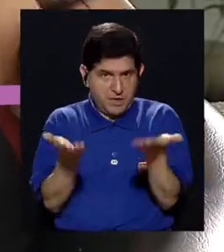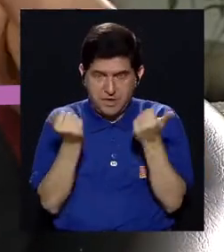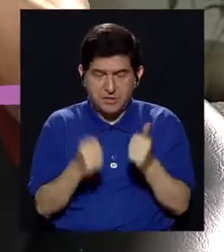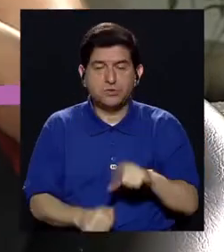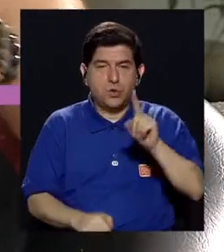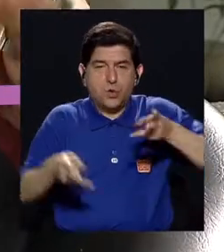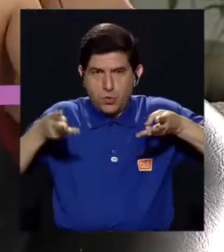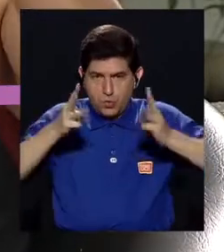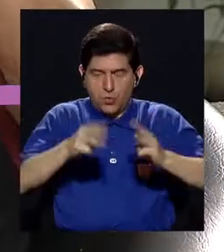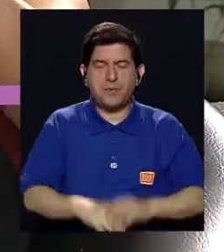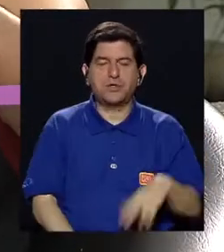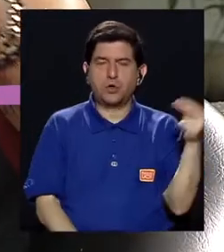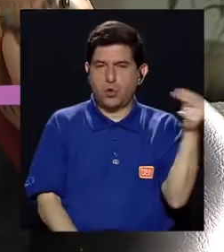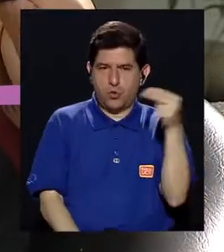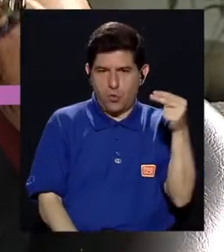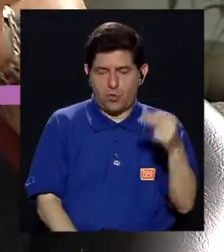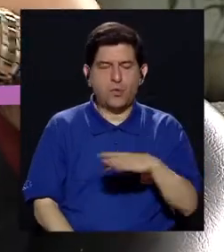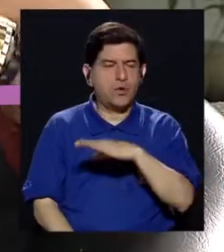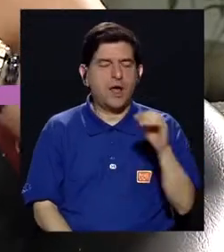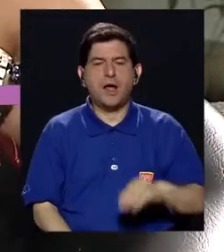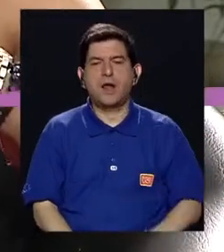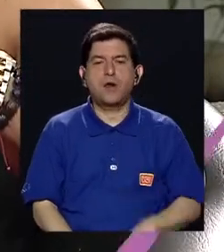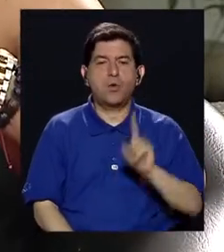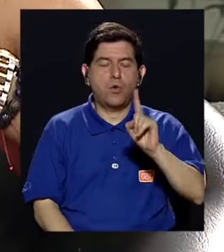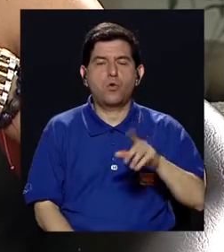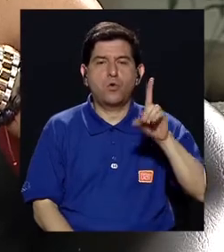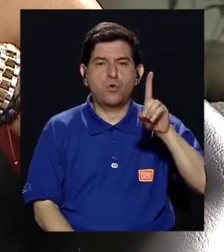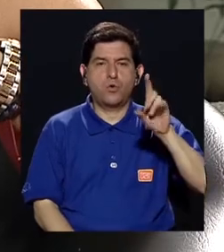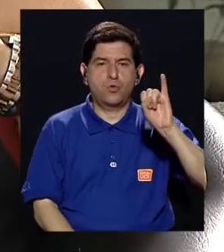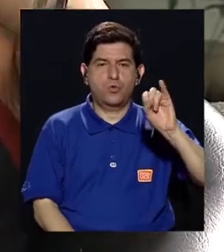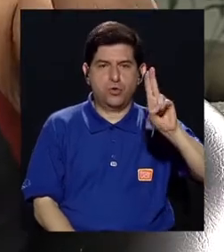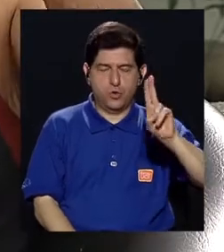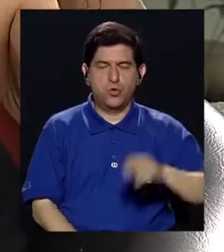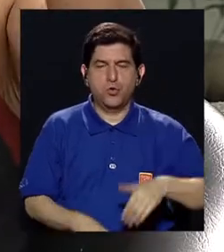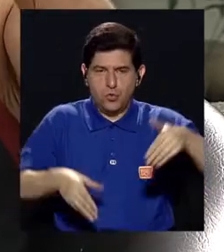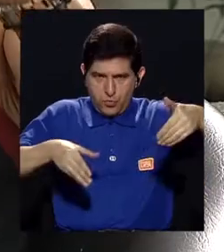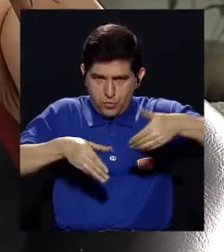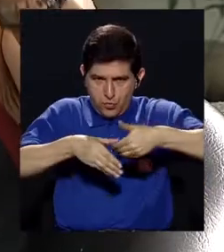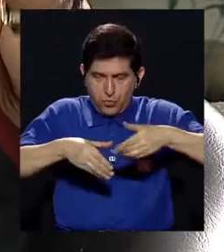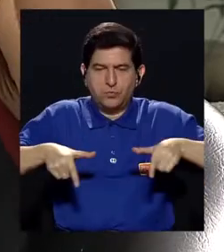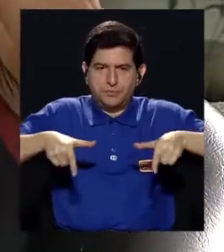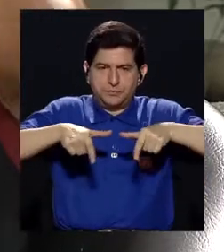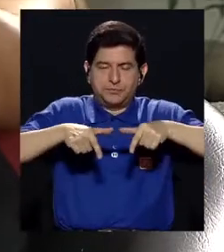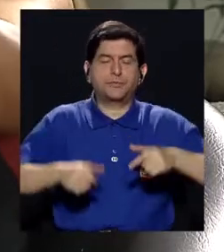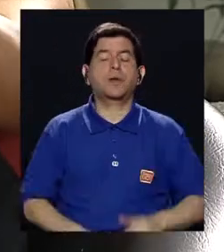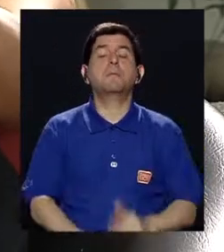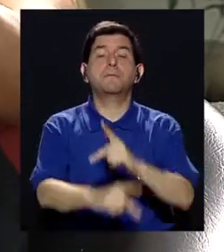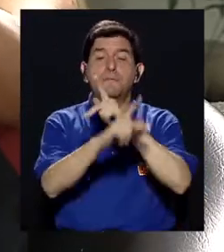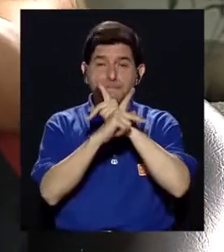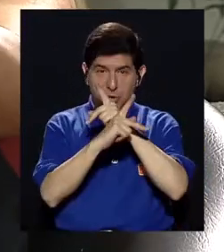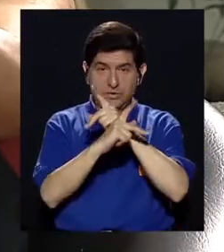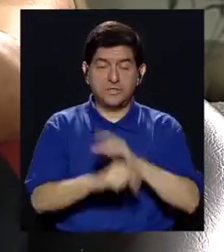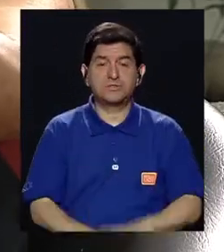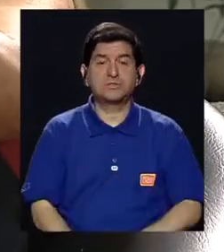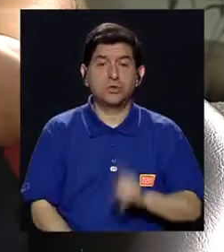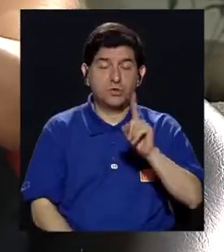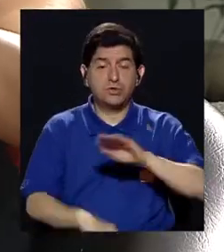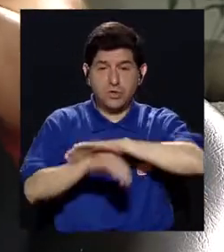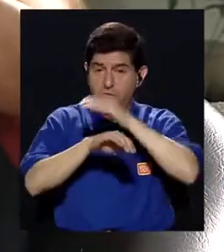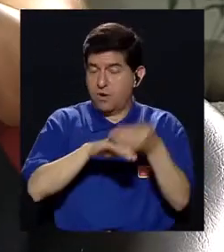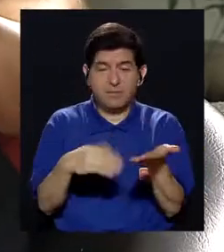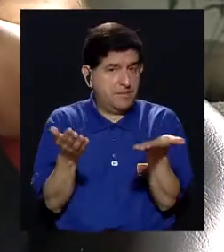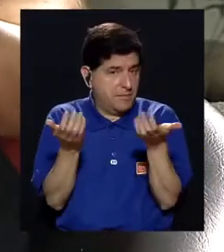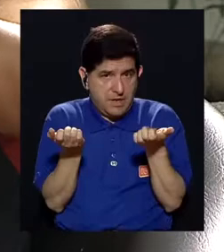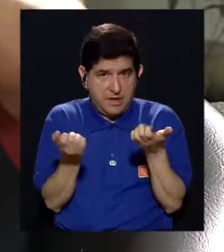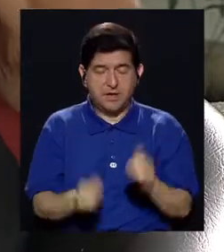método hormonal o con un dispositivo intrauterino, ¿verdad? Me estoy protegiendo de un embarazo no deseado